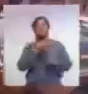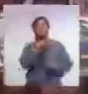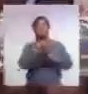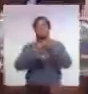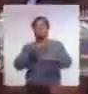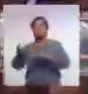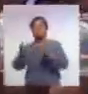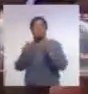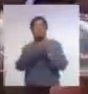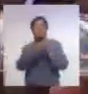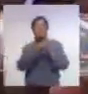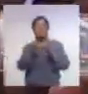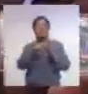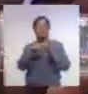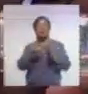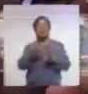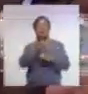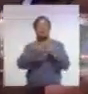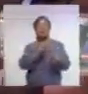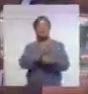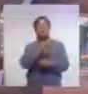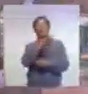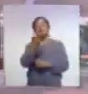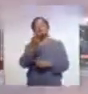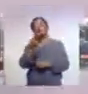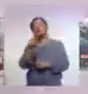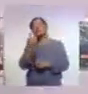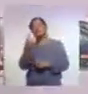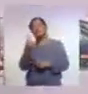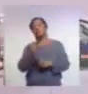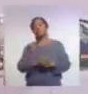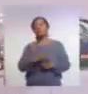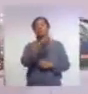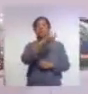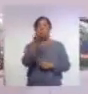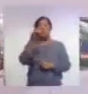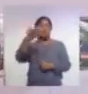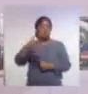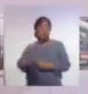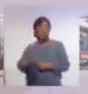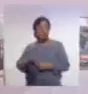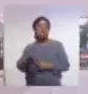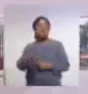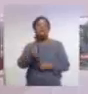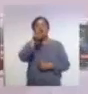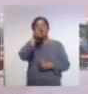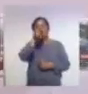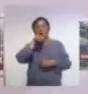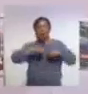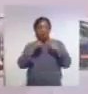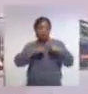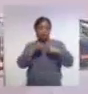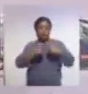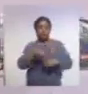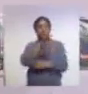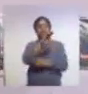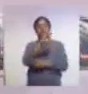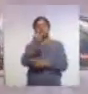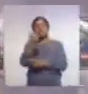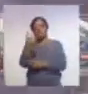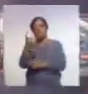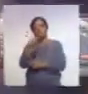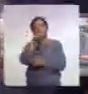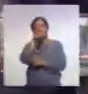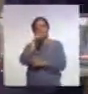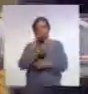un total de 481 paquetes, de los cuales 310 fueron de aves de postura, 96 de pollos de